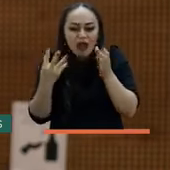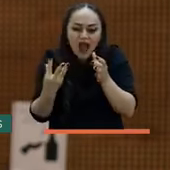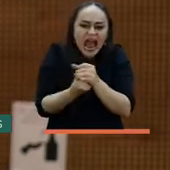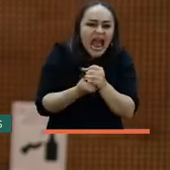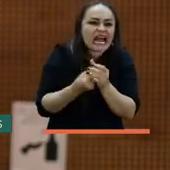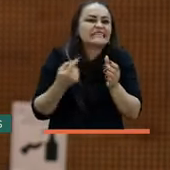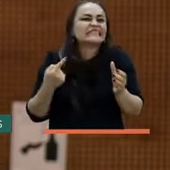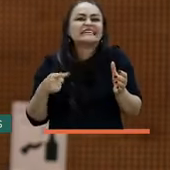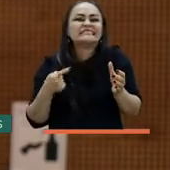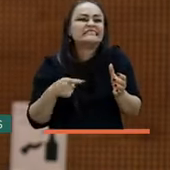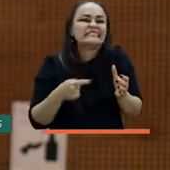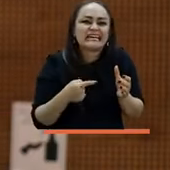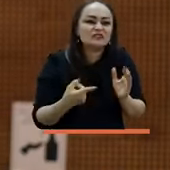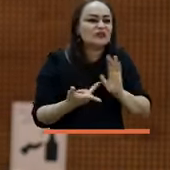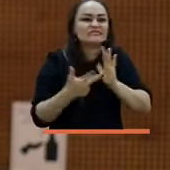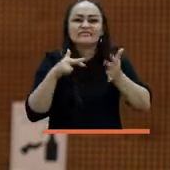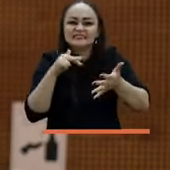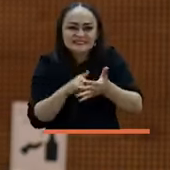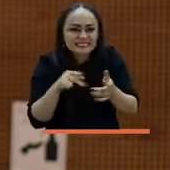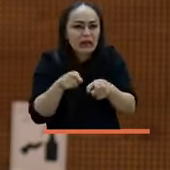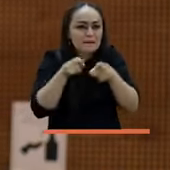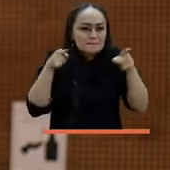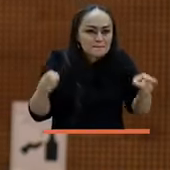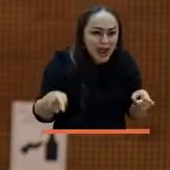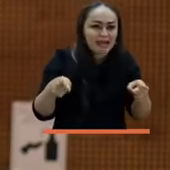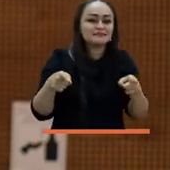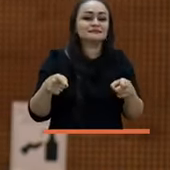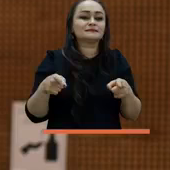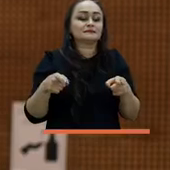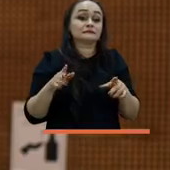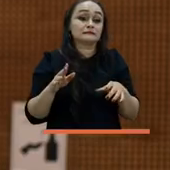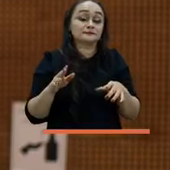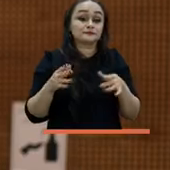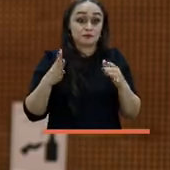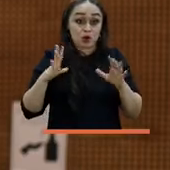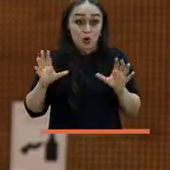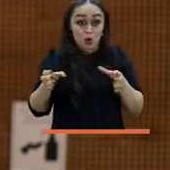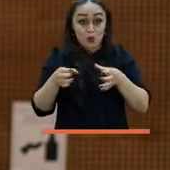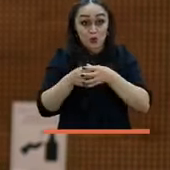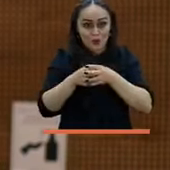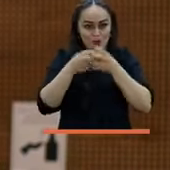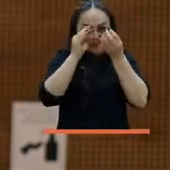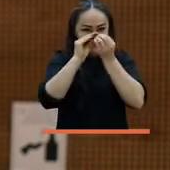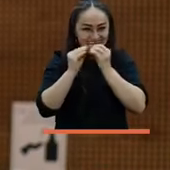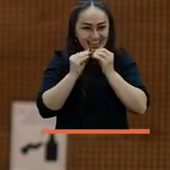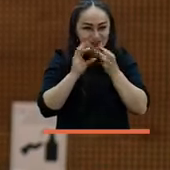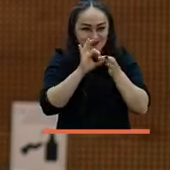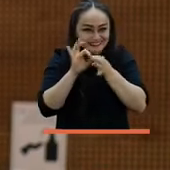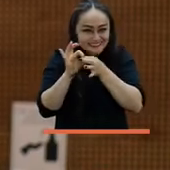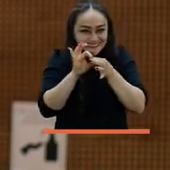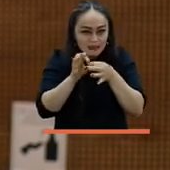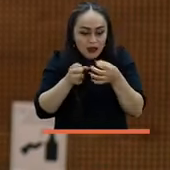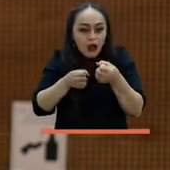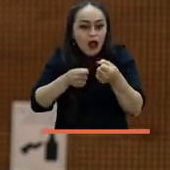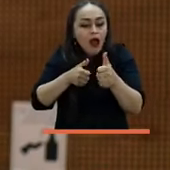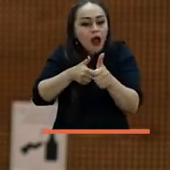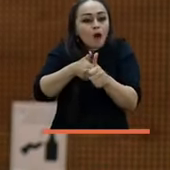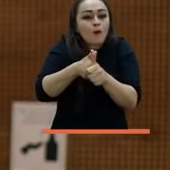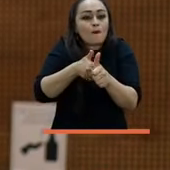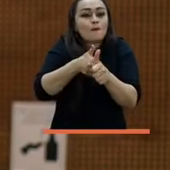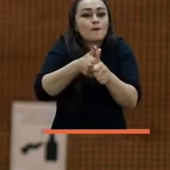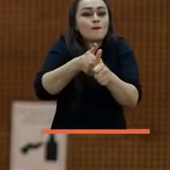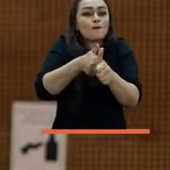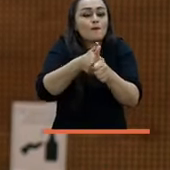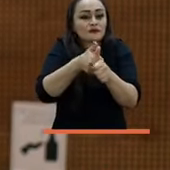retos conlleva cierto nosotros por ejemplo en crear unidos brindamos ese acompañamiento y asesoría a las